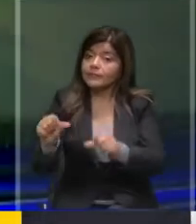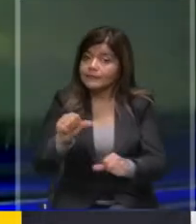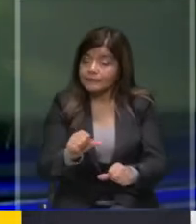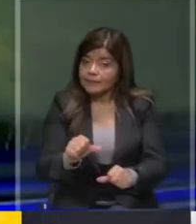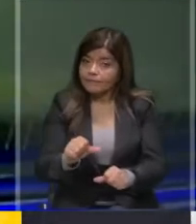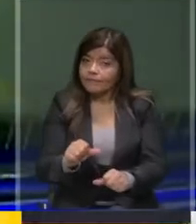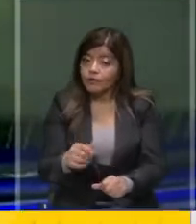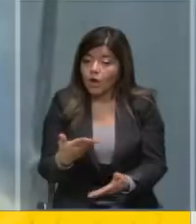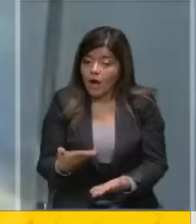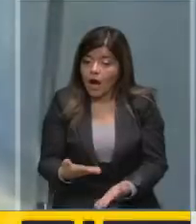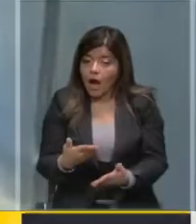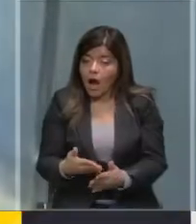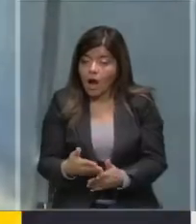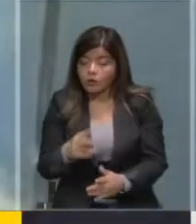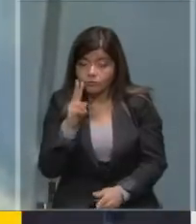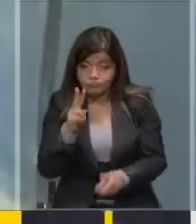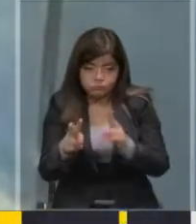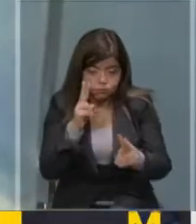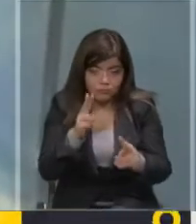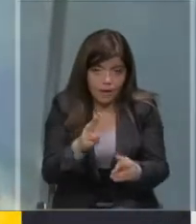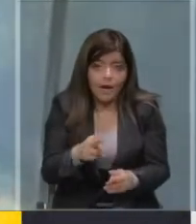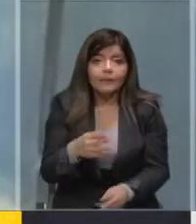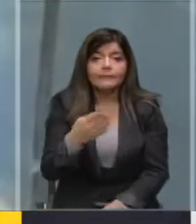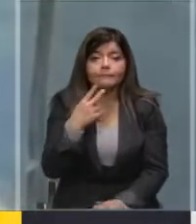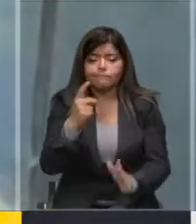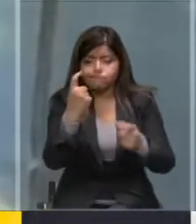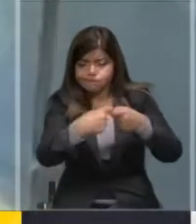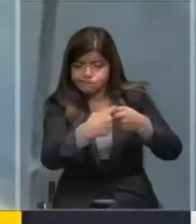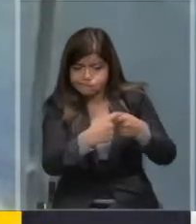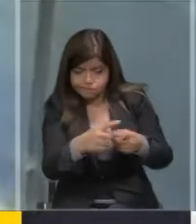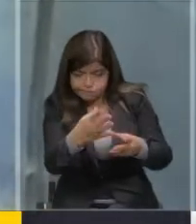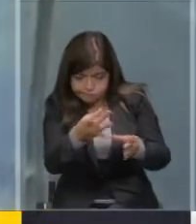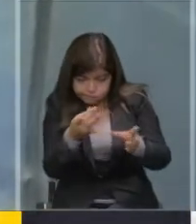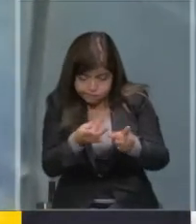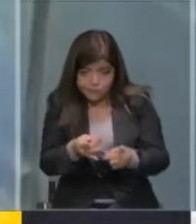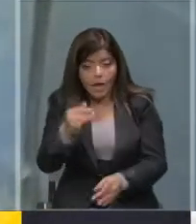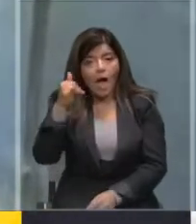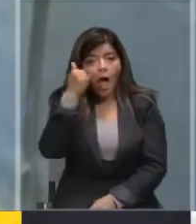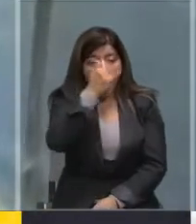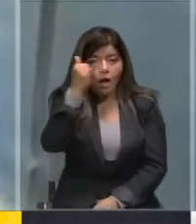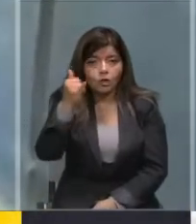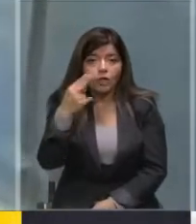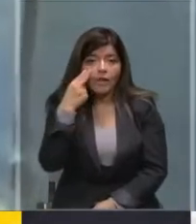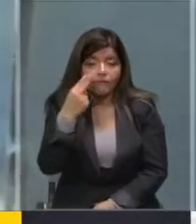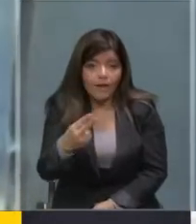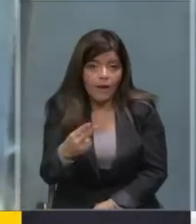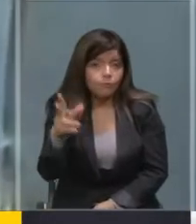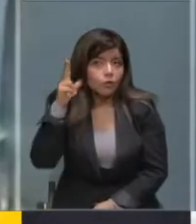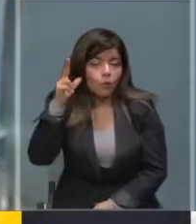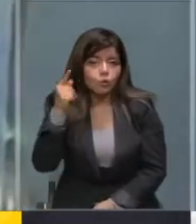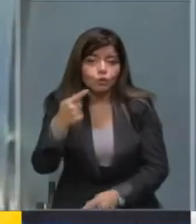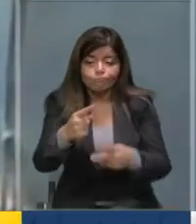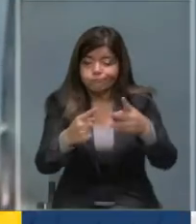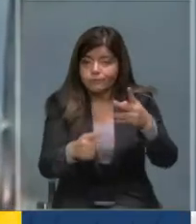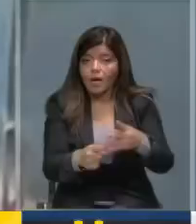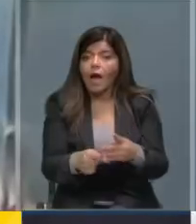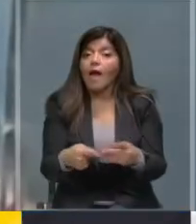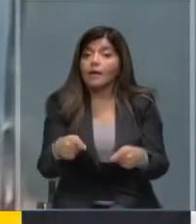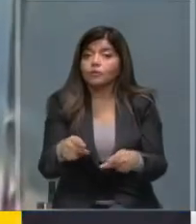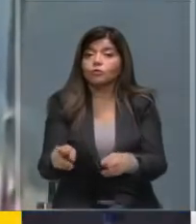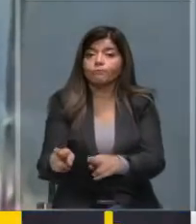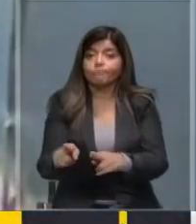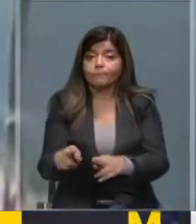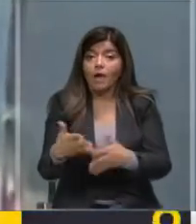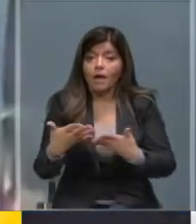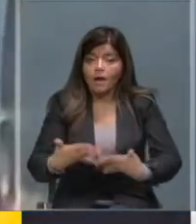este delito como también los registros audiovisuales como los que vemos en pantalla serán claves entonces para poder dar con la responsabilidad